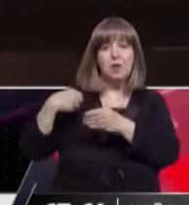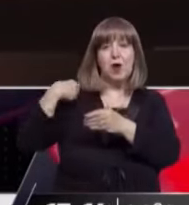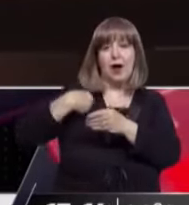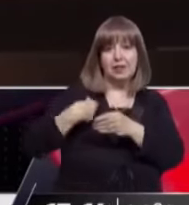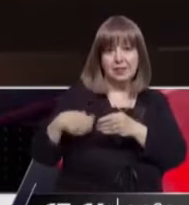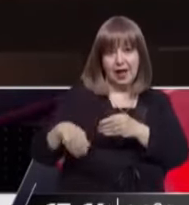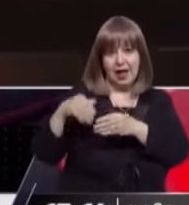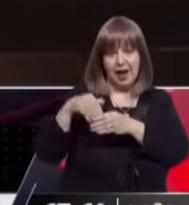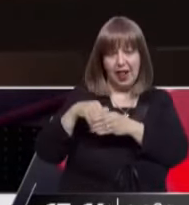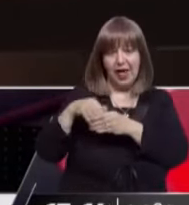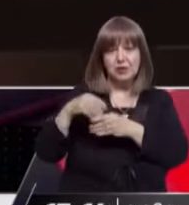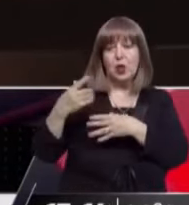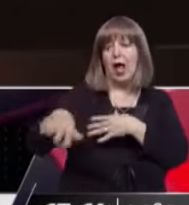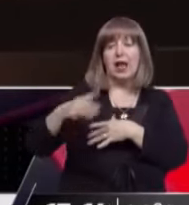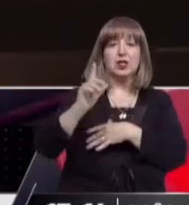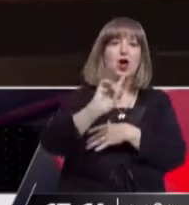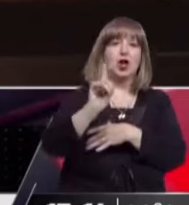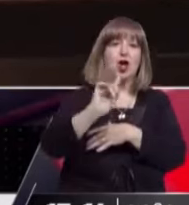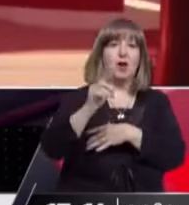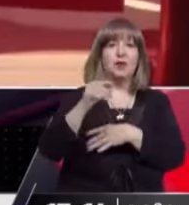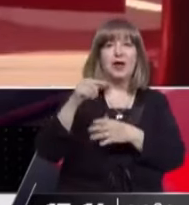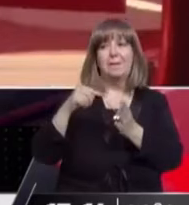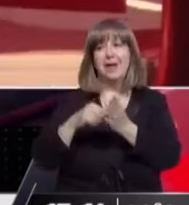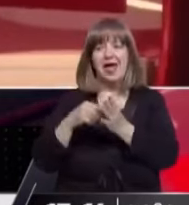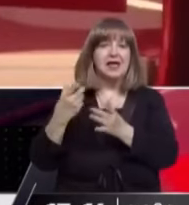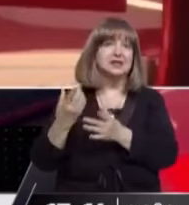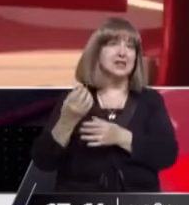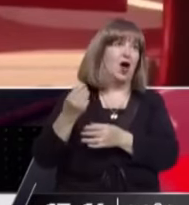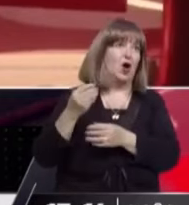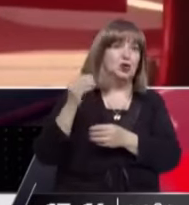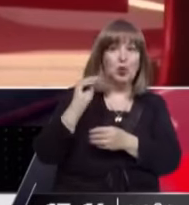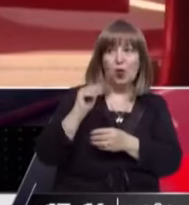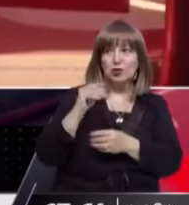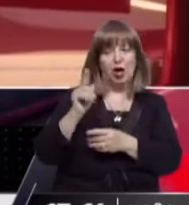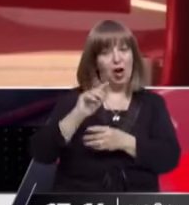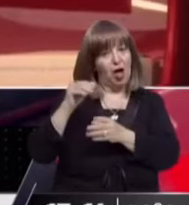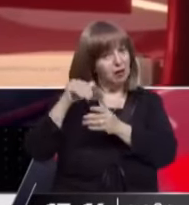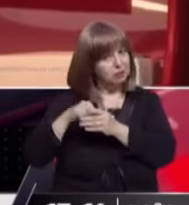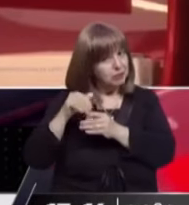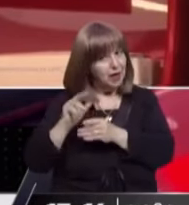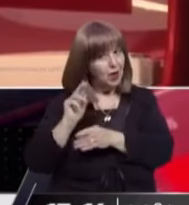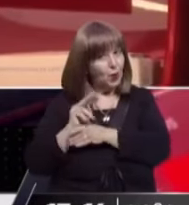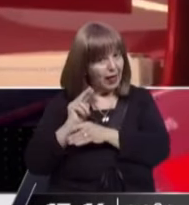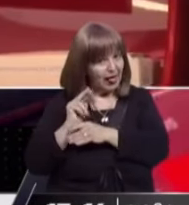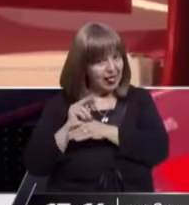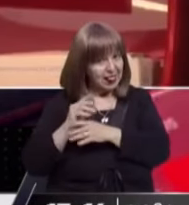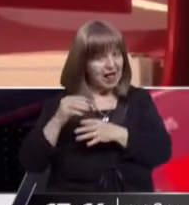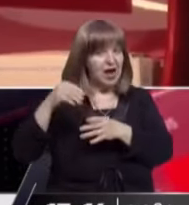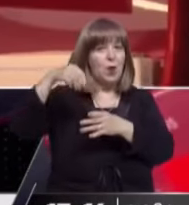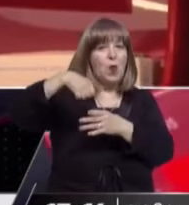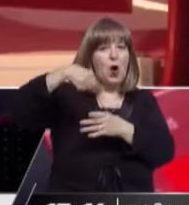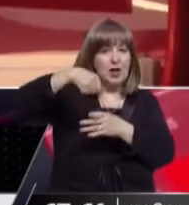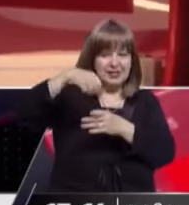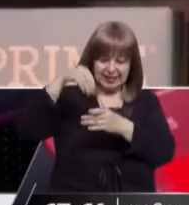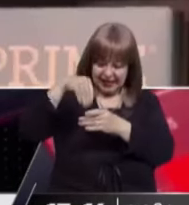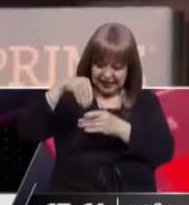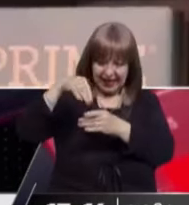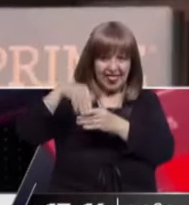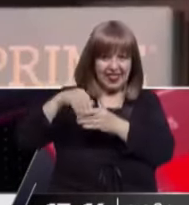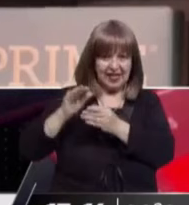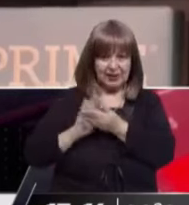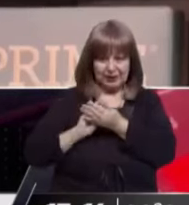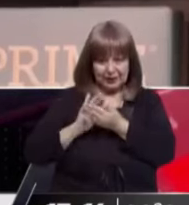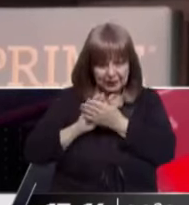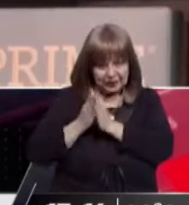también, porque si lo dejas suelto en la cartera se te puede pinchar con cualquier... Uno dice qué importante la educación sexual, porque de hecho con los chicos que entrevistamos todos decían qué